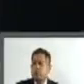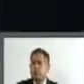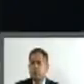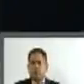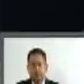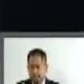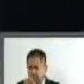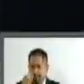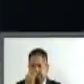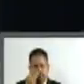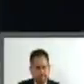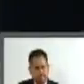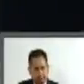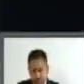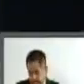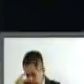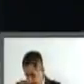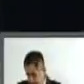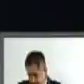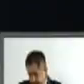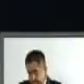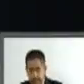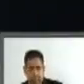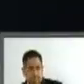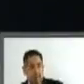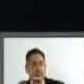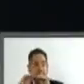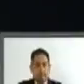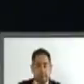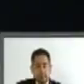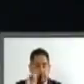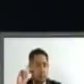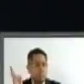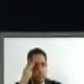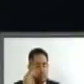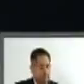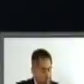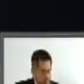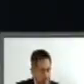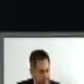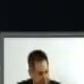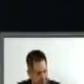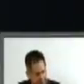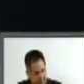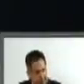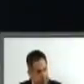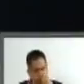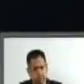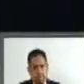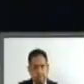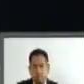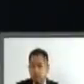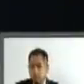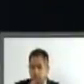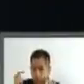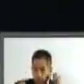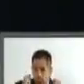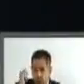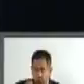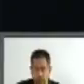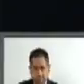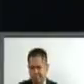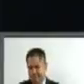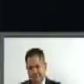de estudiantes e investigadores mexicanos en centros de educación superior canadiense. En lo que se refiere al turismo, la